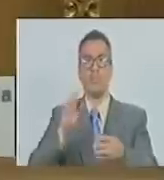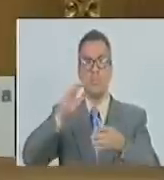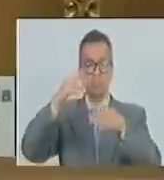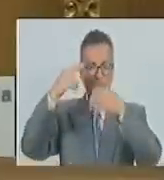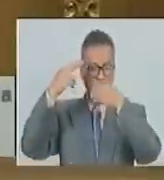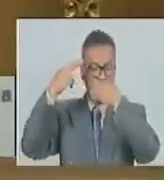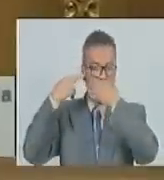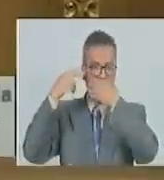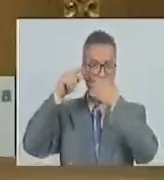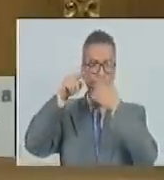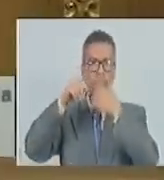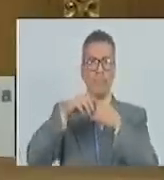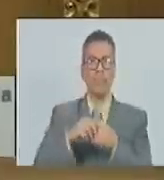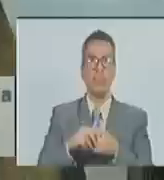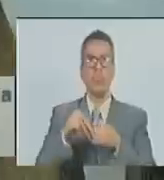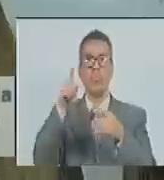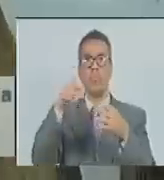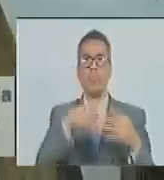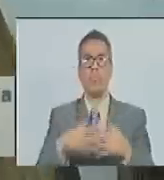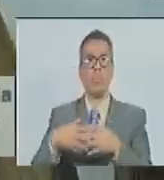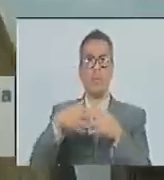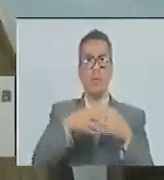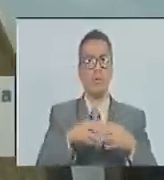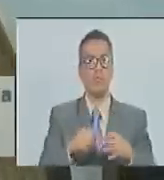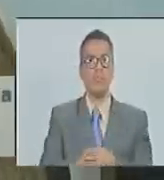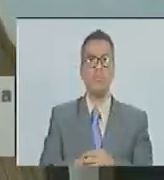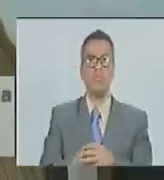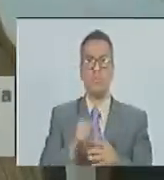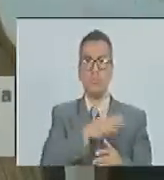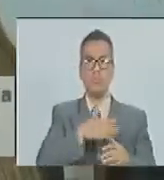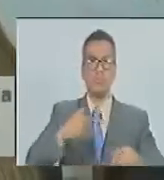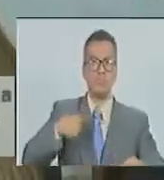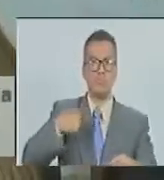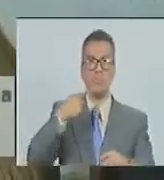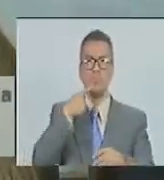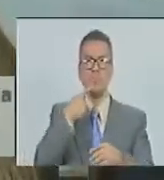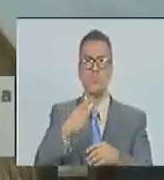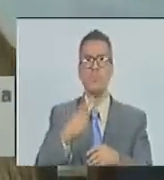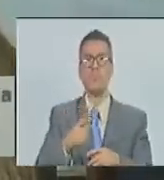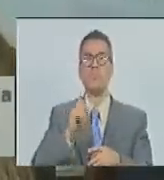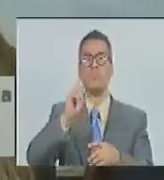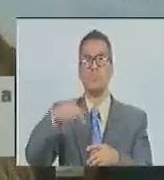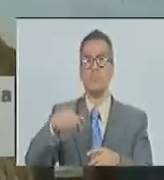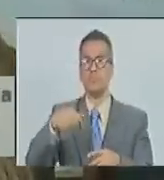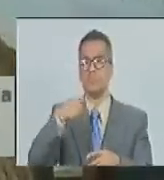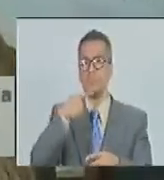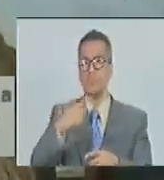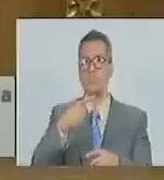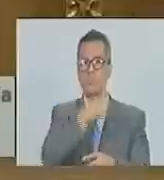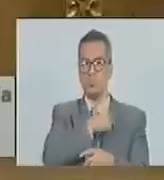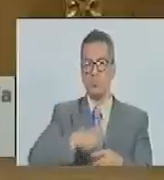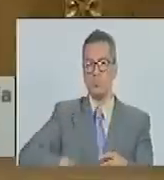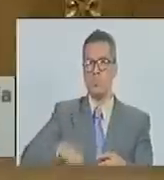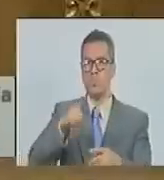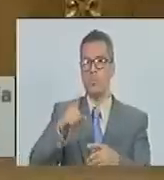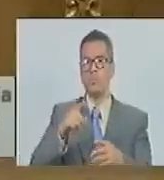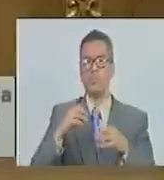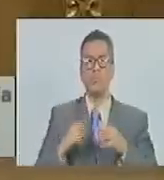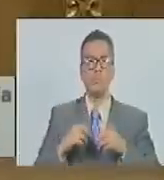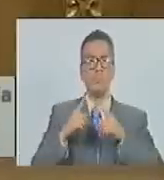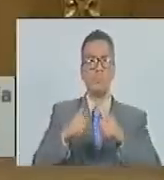secuestrado vilmente en Estados Unidos, quisiéramos expresar, además de lo dicho por el presidente de esa